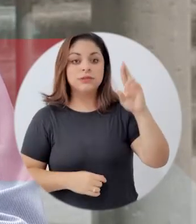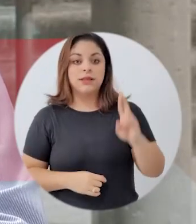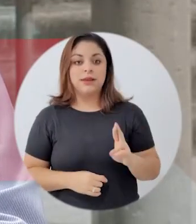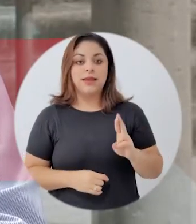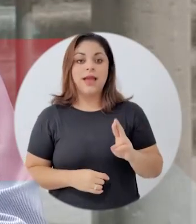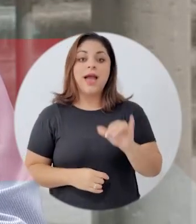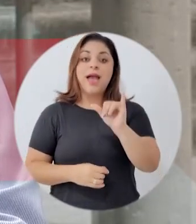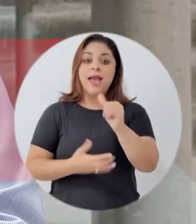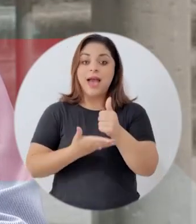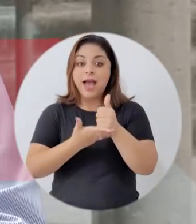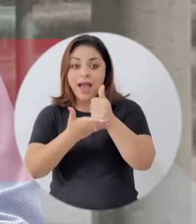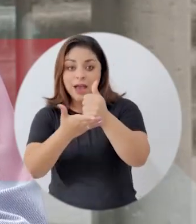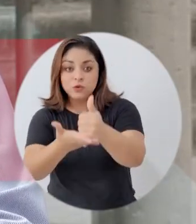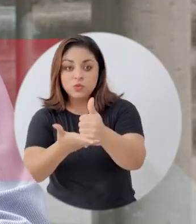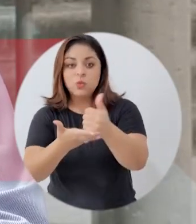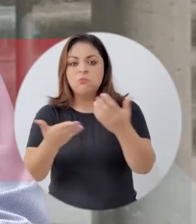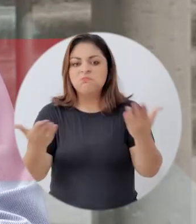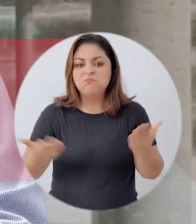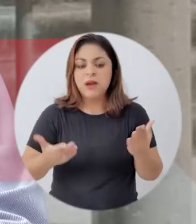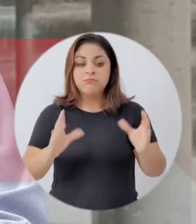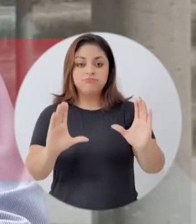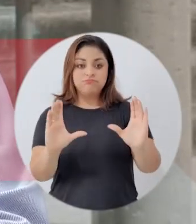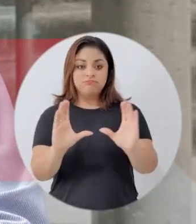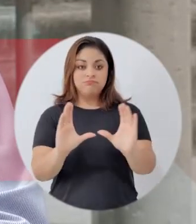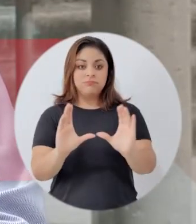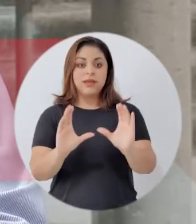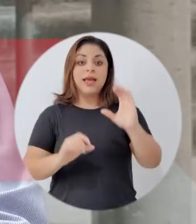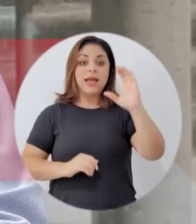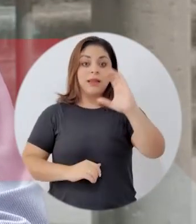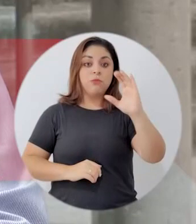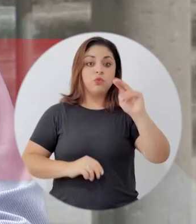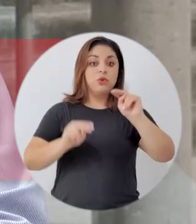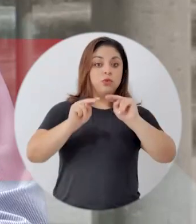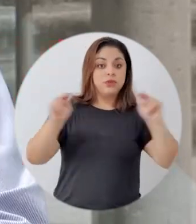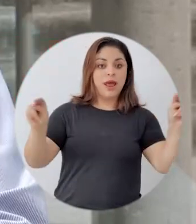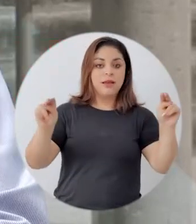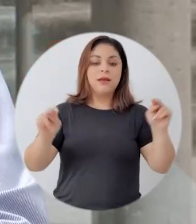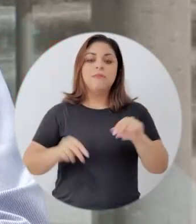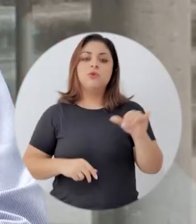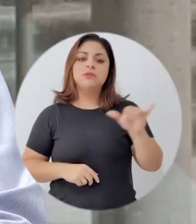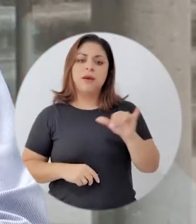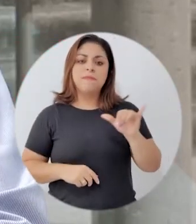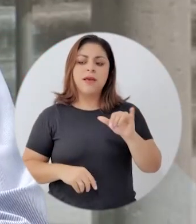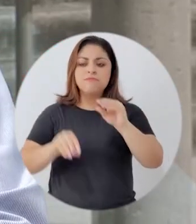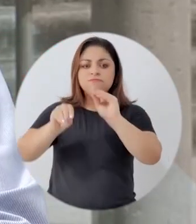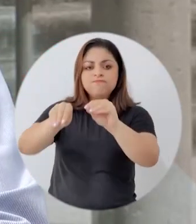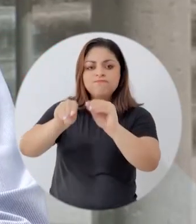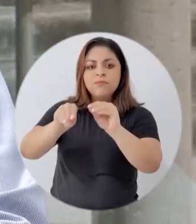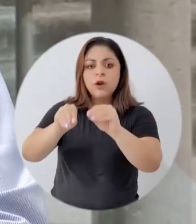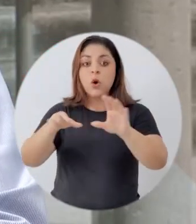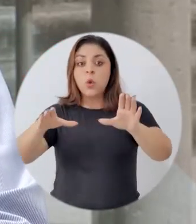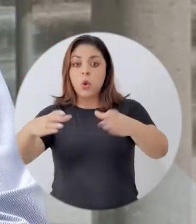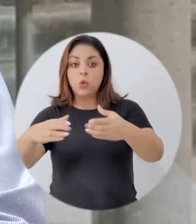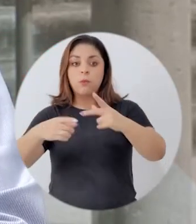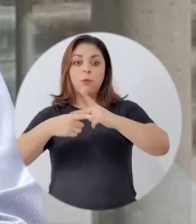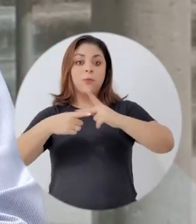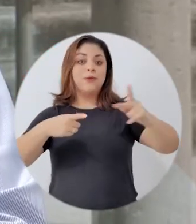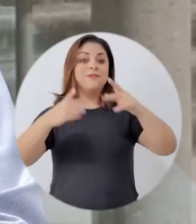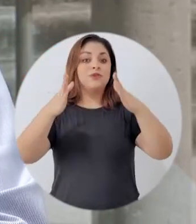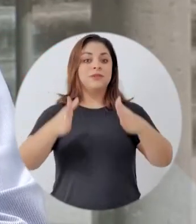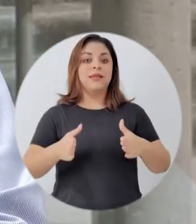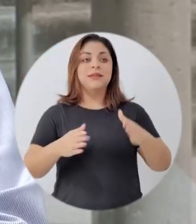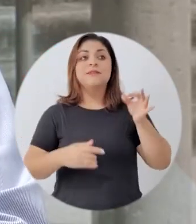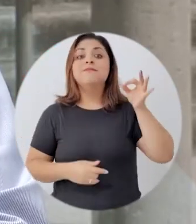vienen a aportar también no solamente en certificarse carbono neutral, sino también en formar a un grupo de profesionales que